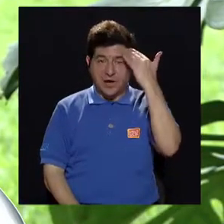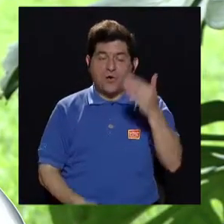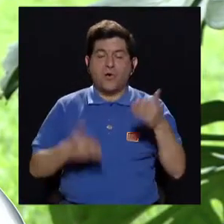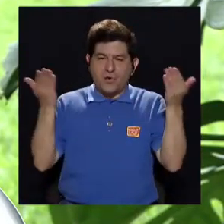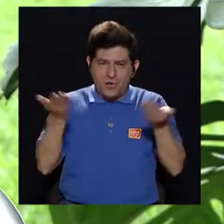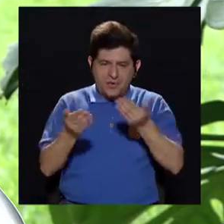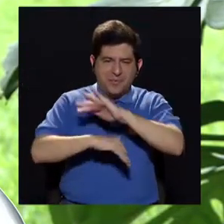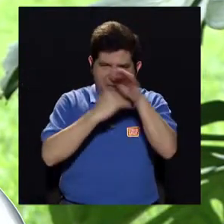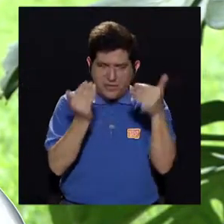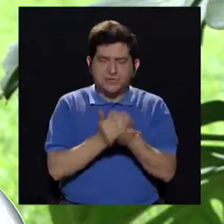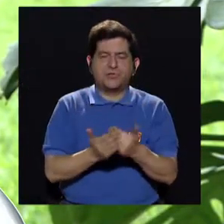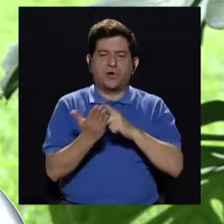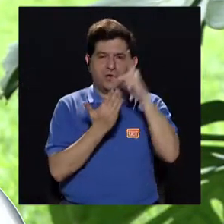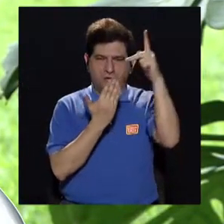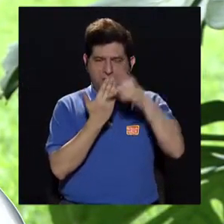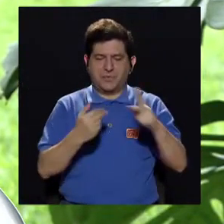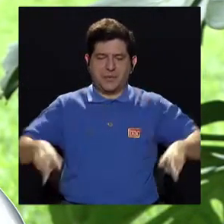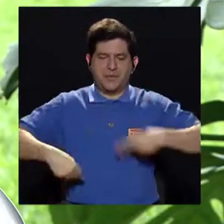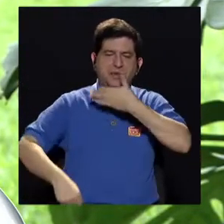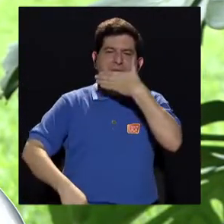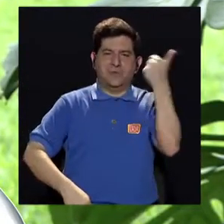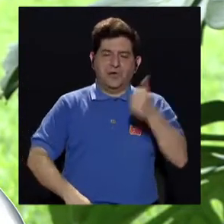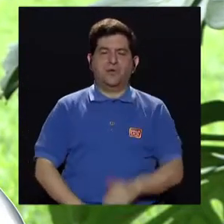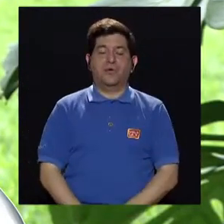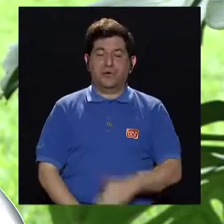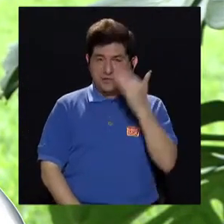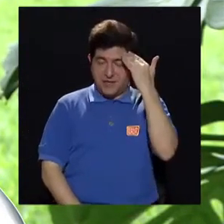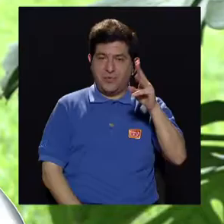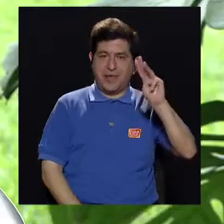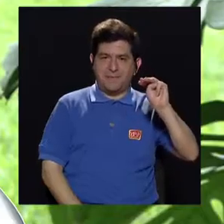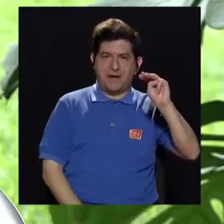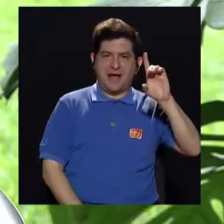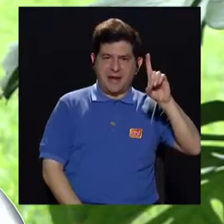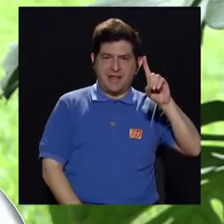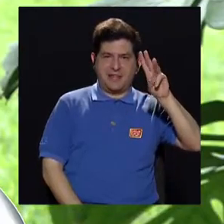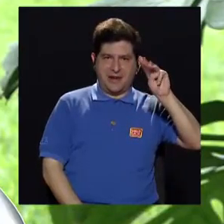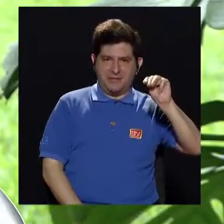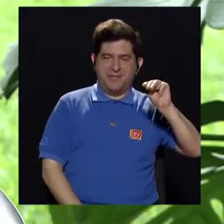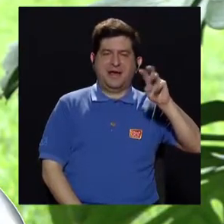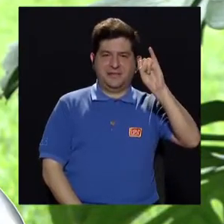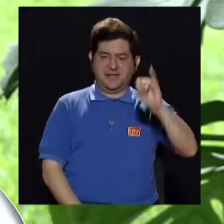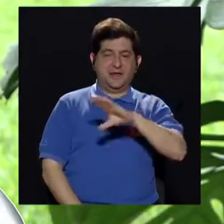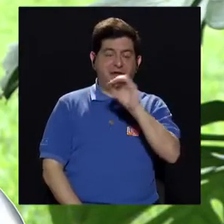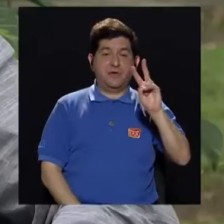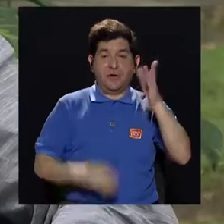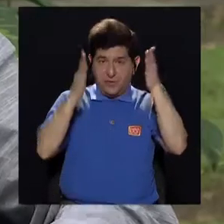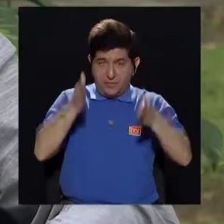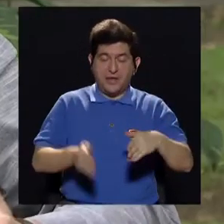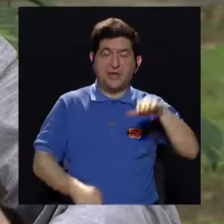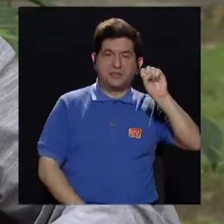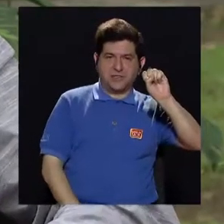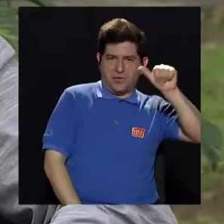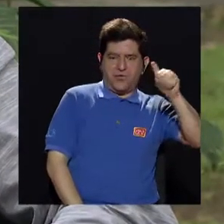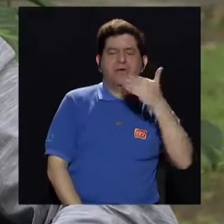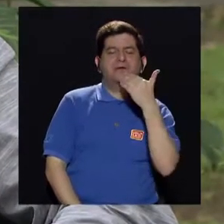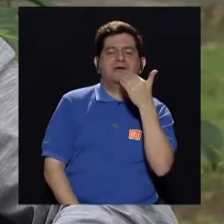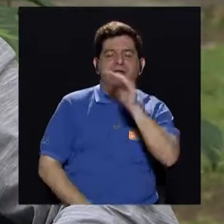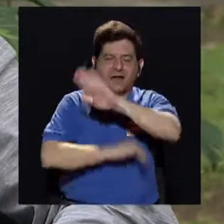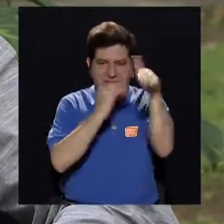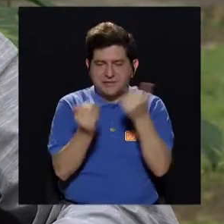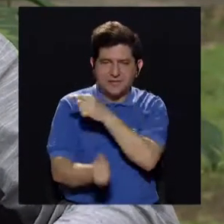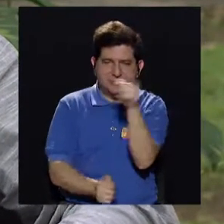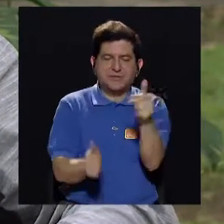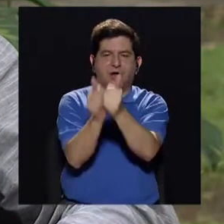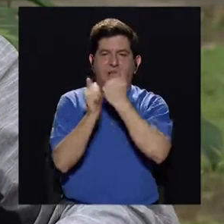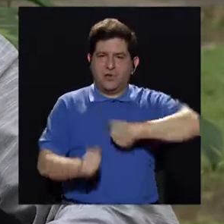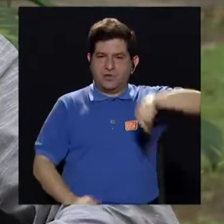Hola, ¿qué tal? Bienvenidos y bienvenidas a un programa más de Vivir Mejor. Les saluda María del Mar Izaguirre Cedeño y mi compañero Saúl Aguilar. Muchísimas gracias a